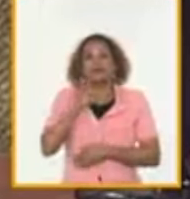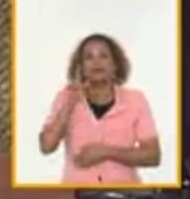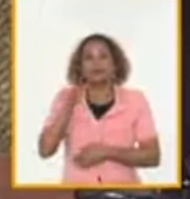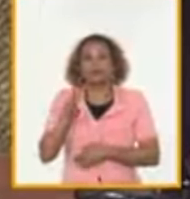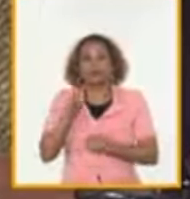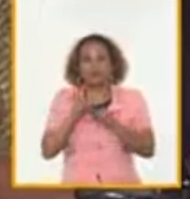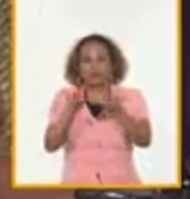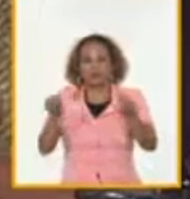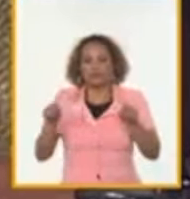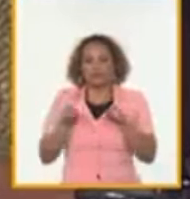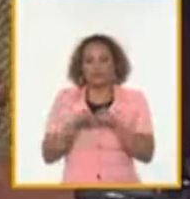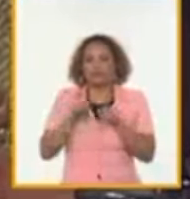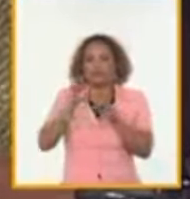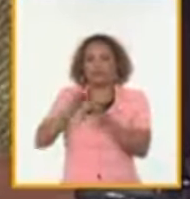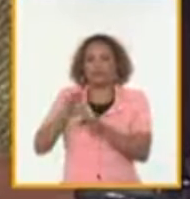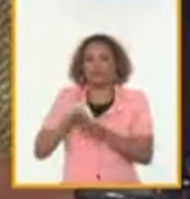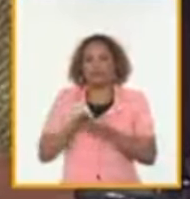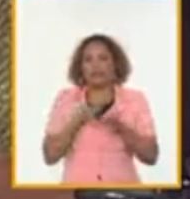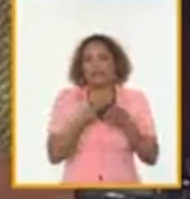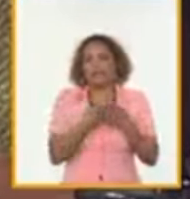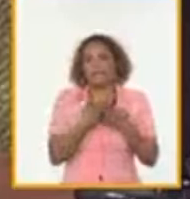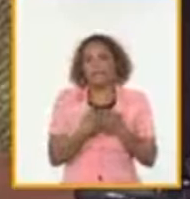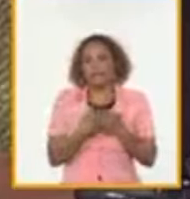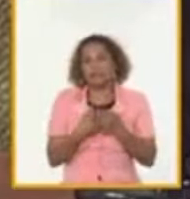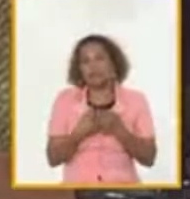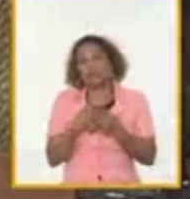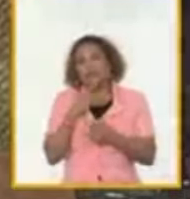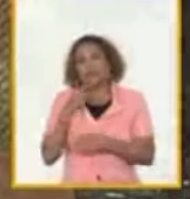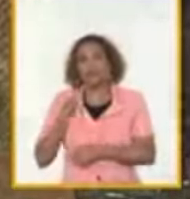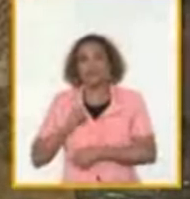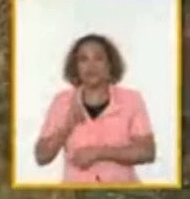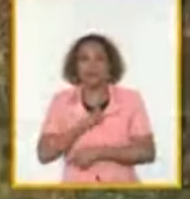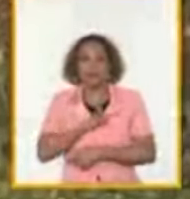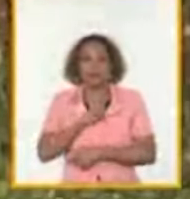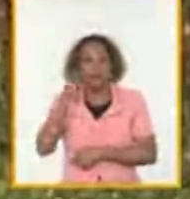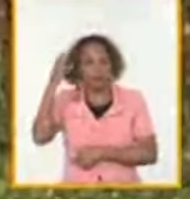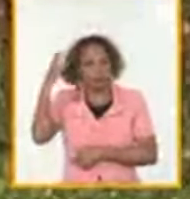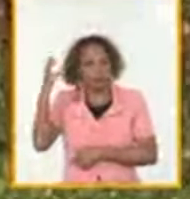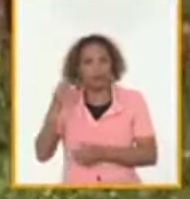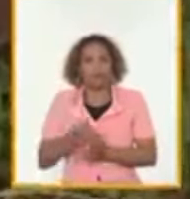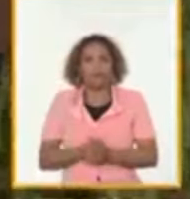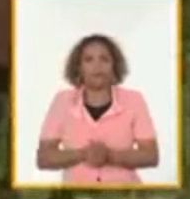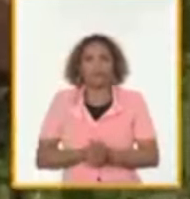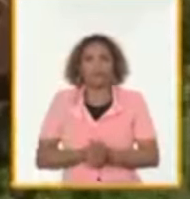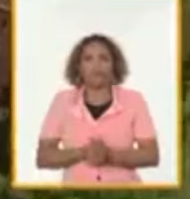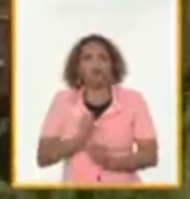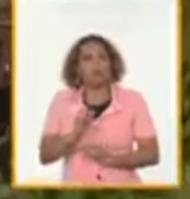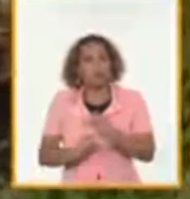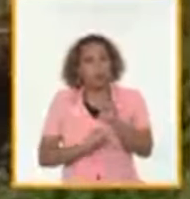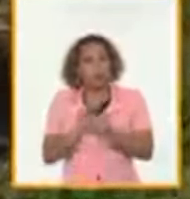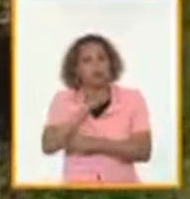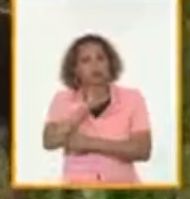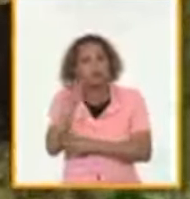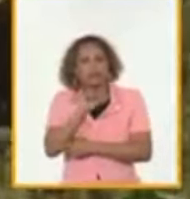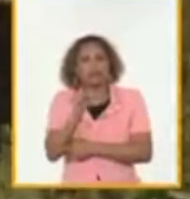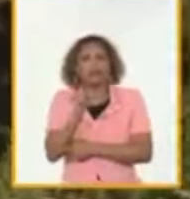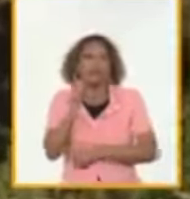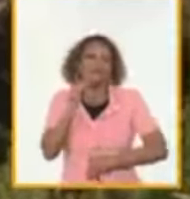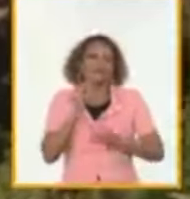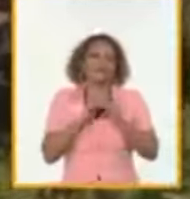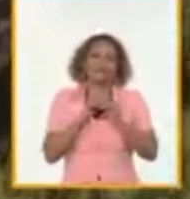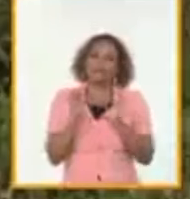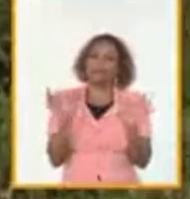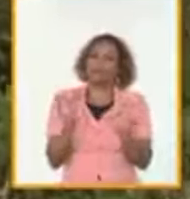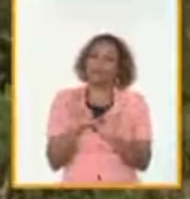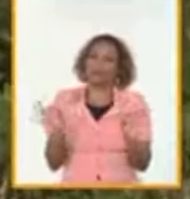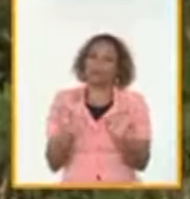autoconsumo de las empresas y entidades estatales algo que hemos venido ganando pero que todavía no satisface la la